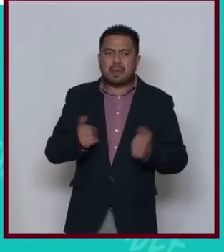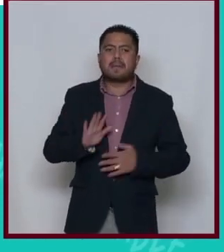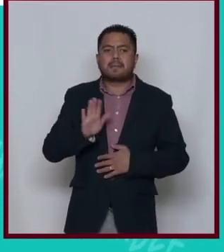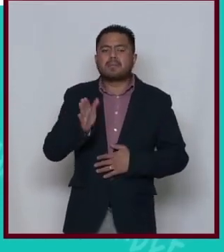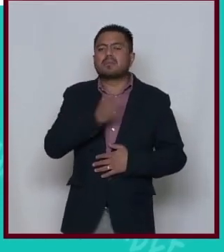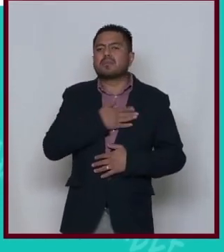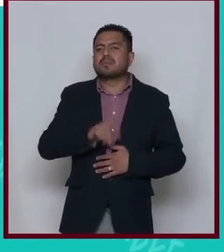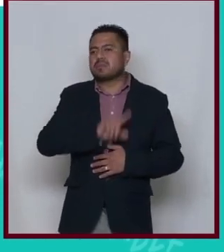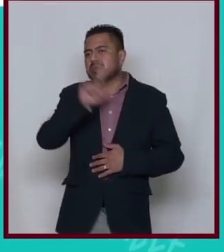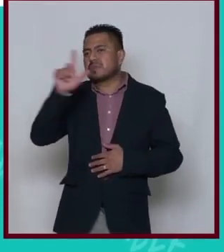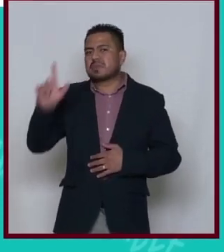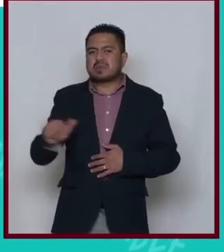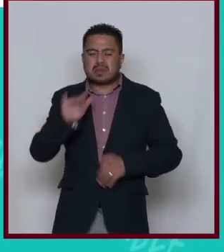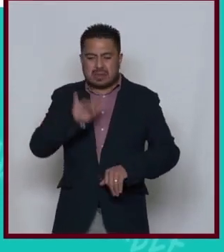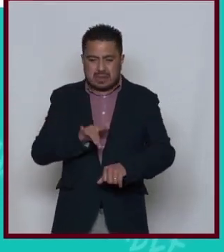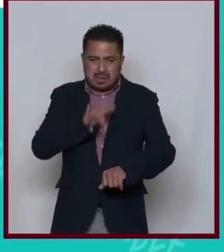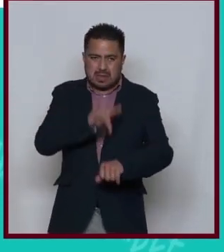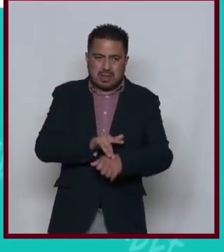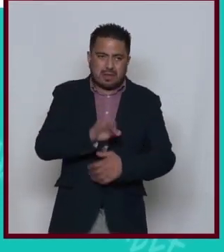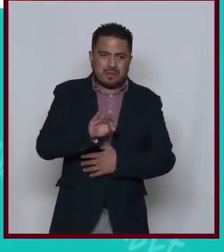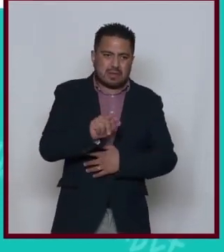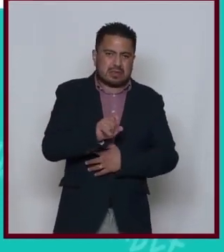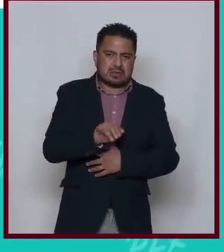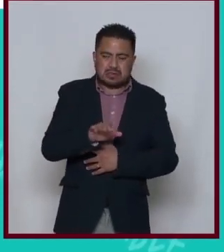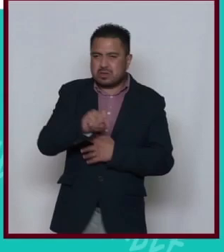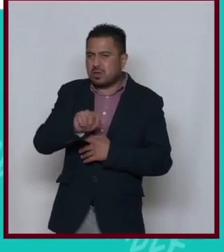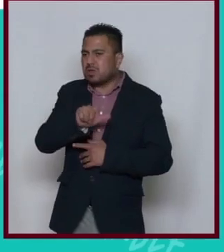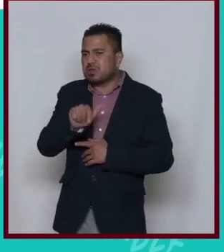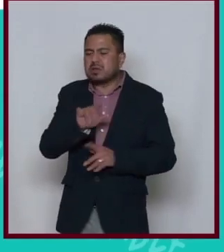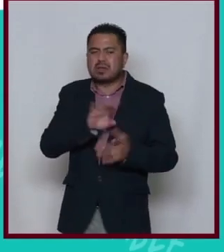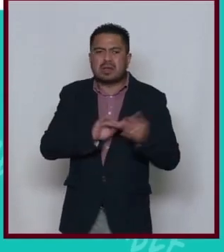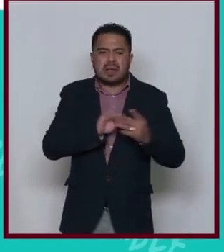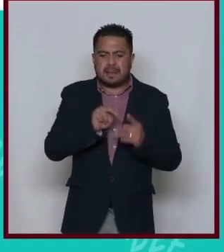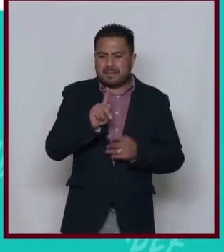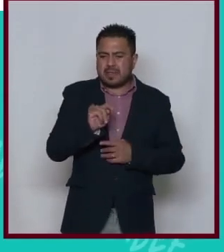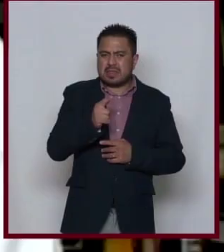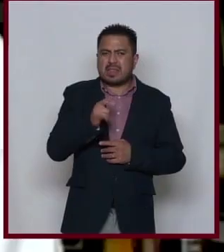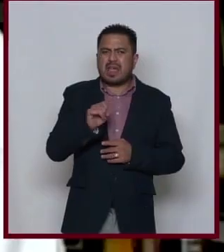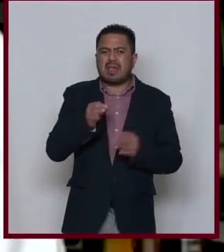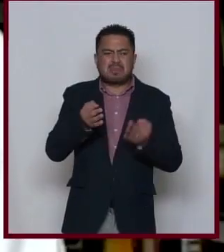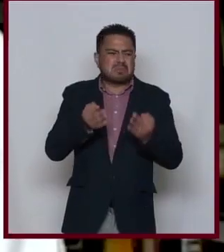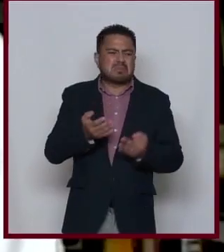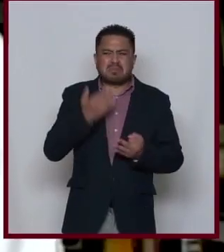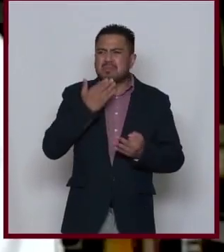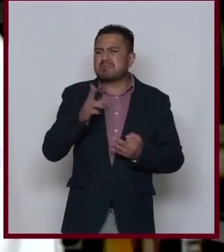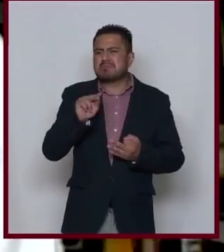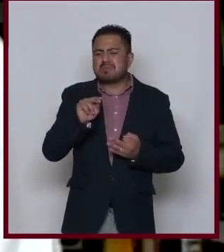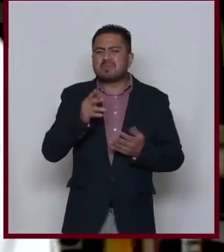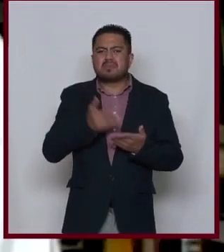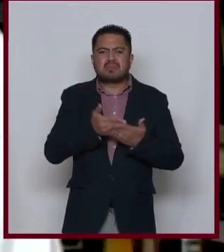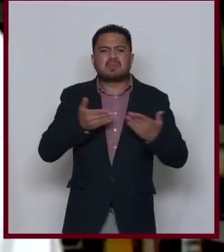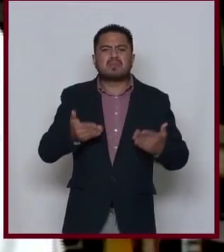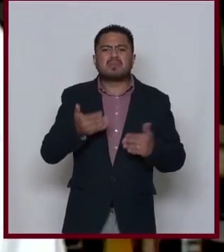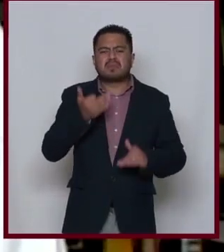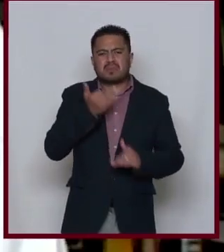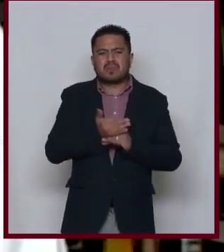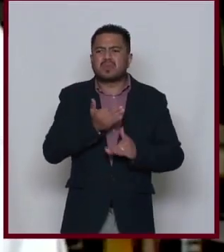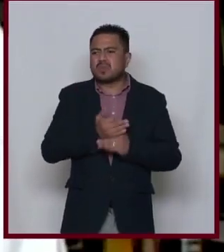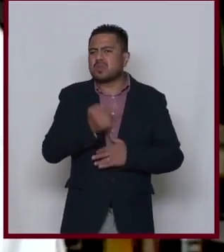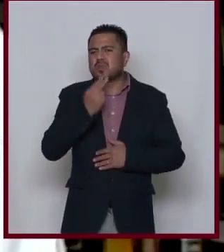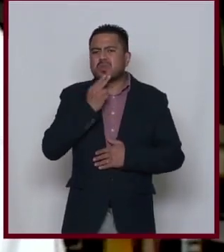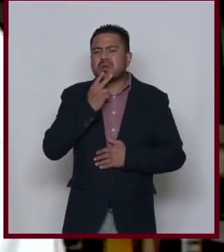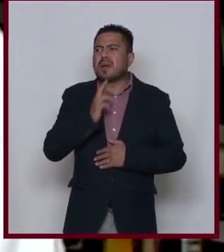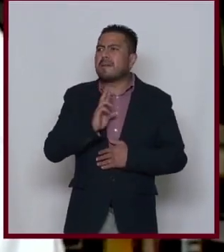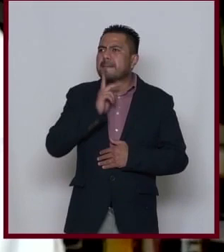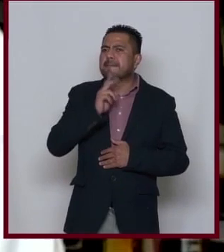después vinieron los físicos, entonces dijeron, no, pues la escala de Pitágoras no es muy buena, entonces vamos a utilizar mejor